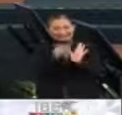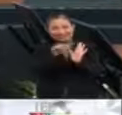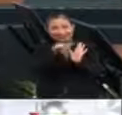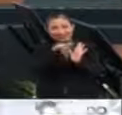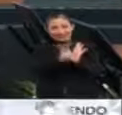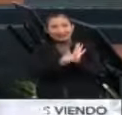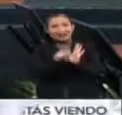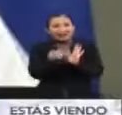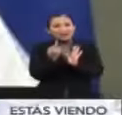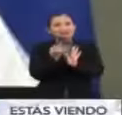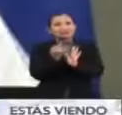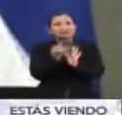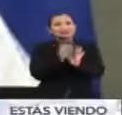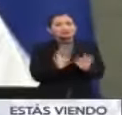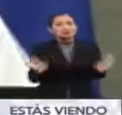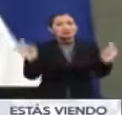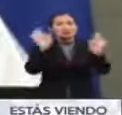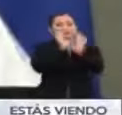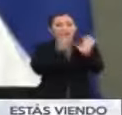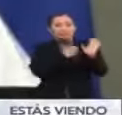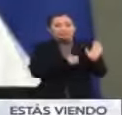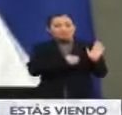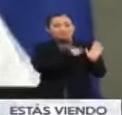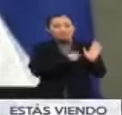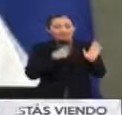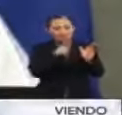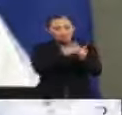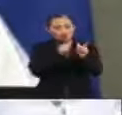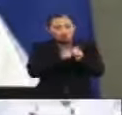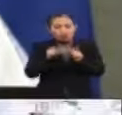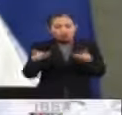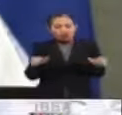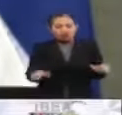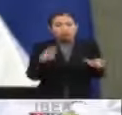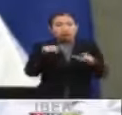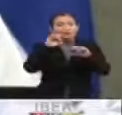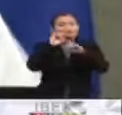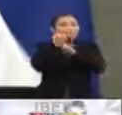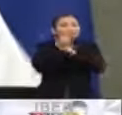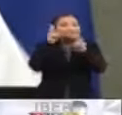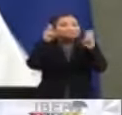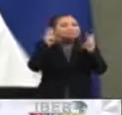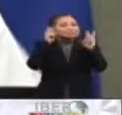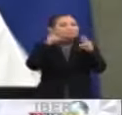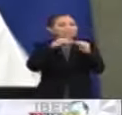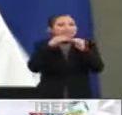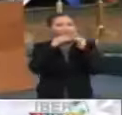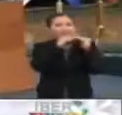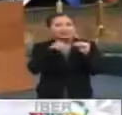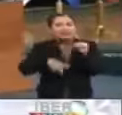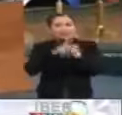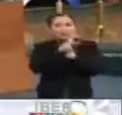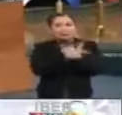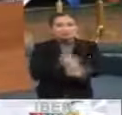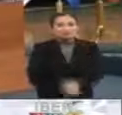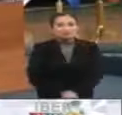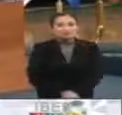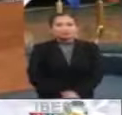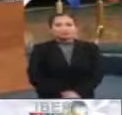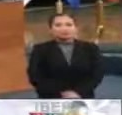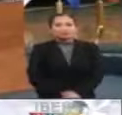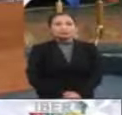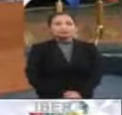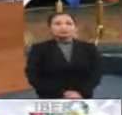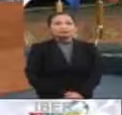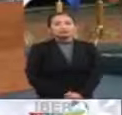Ana, es el importante compromiso de las Fuerzas Armadas para con la situación y fortalecimiento de la democracia en nuestros países. Es